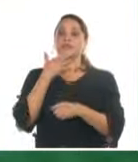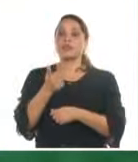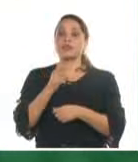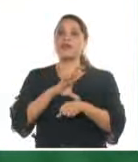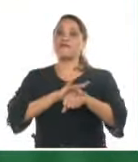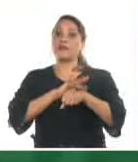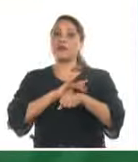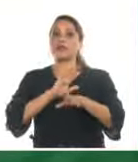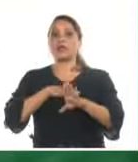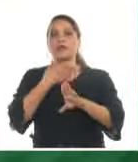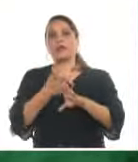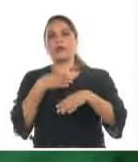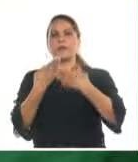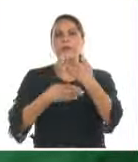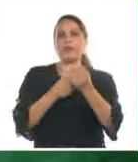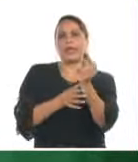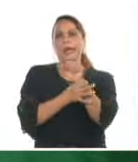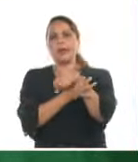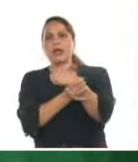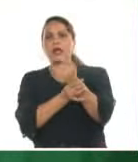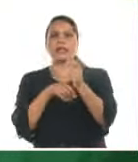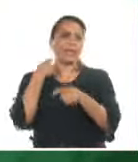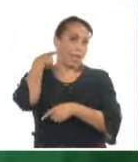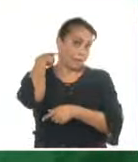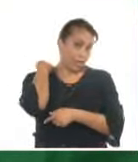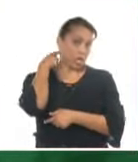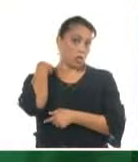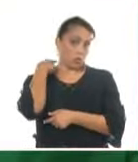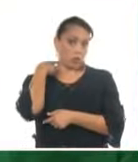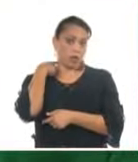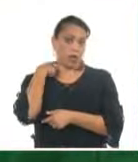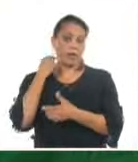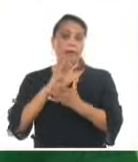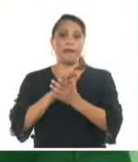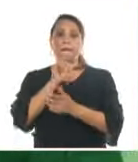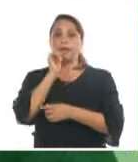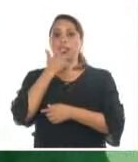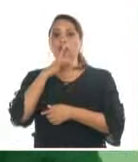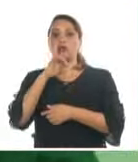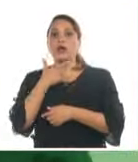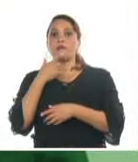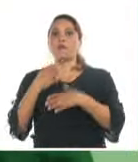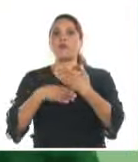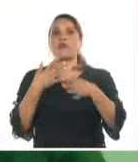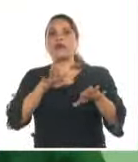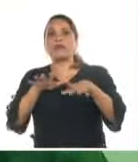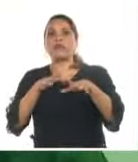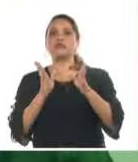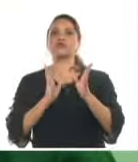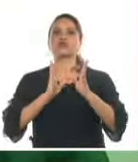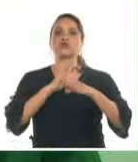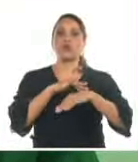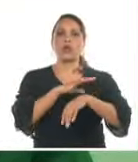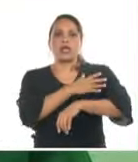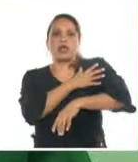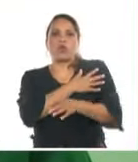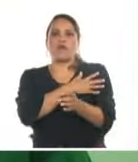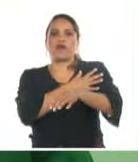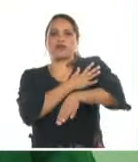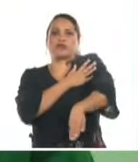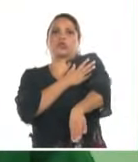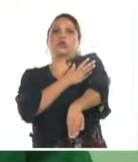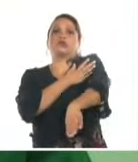un trauma raquimedular no tiene ningún tipo de movimiento en los brazos. Y una cosa muy importante,